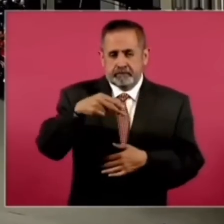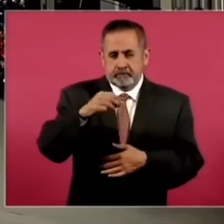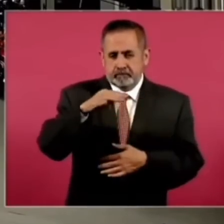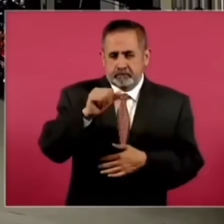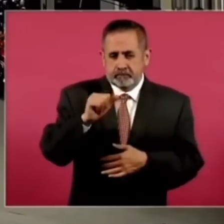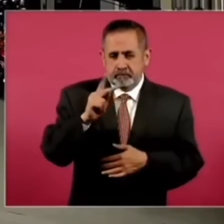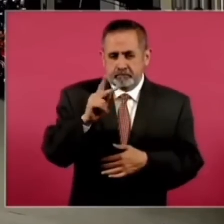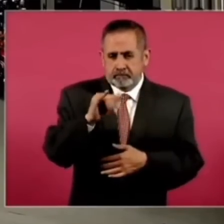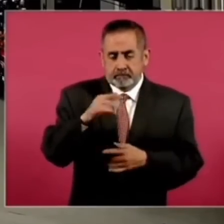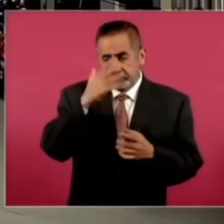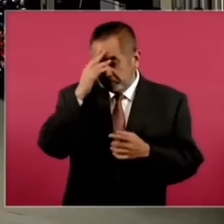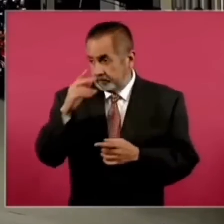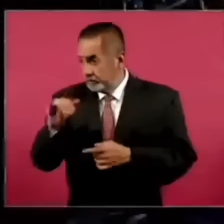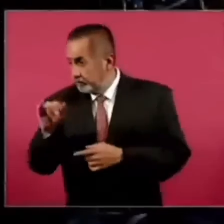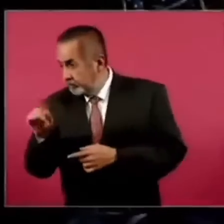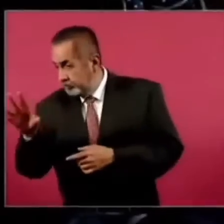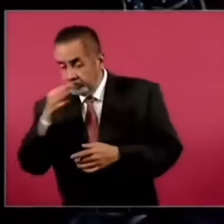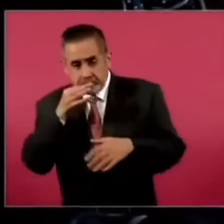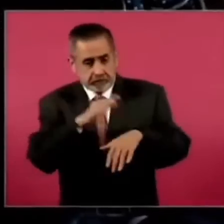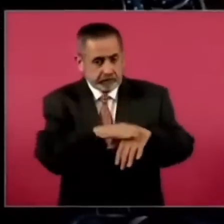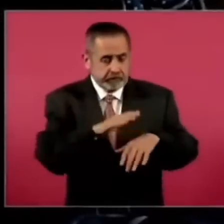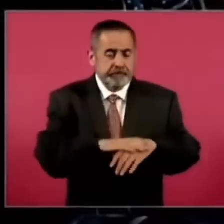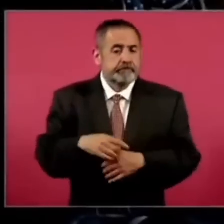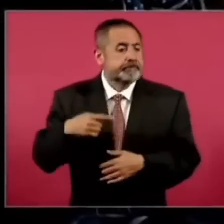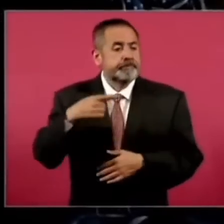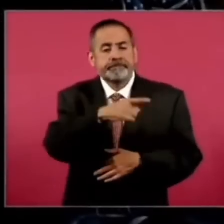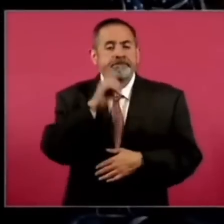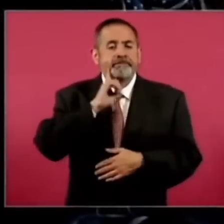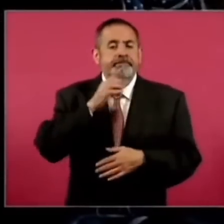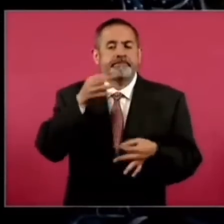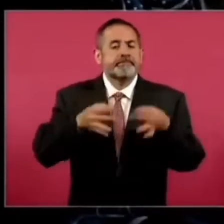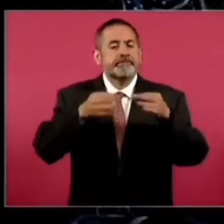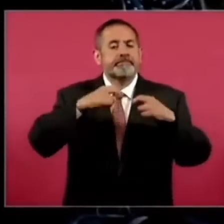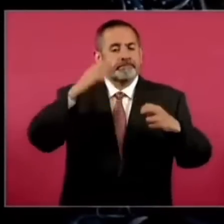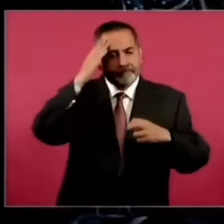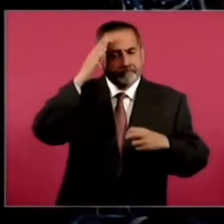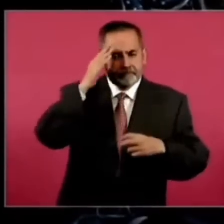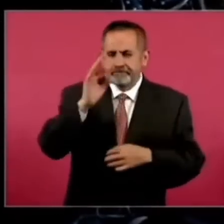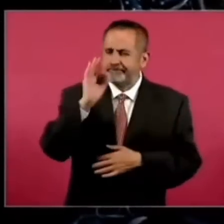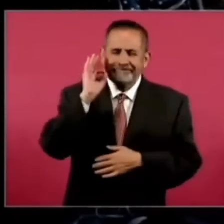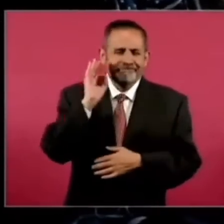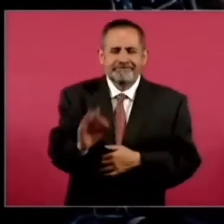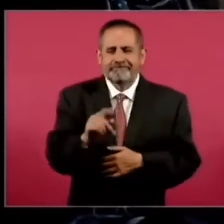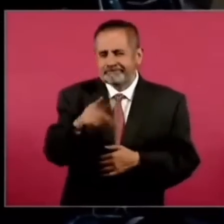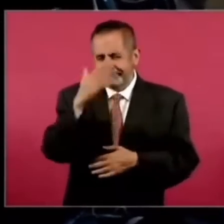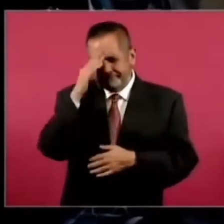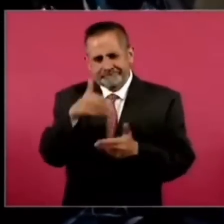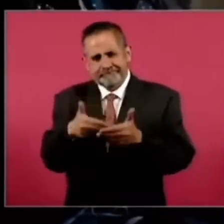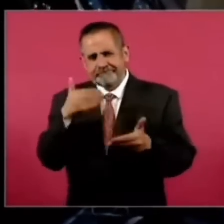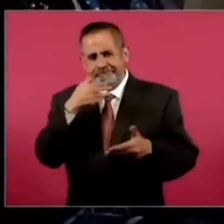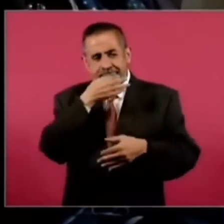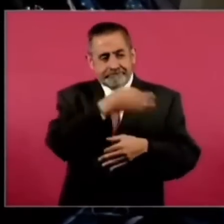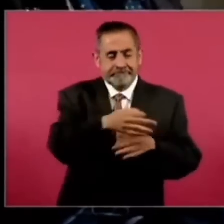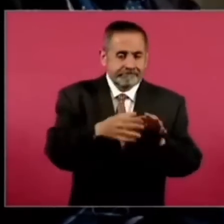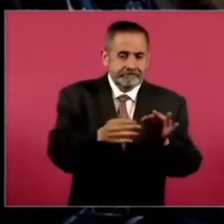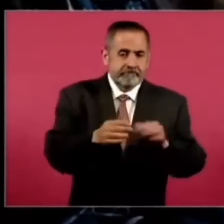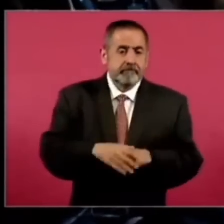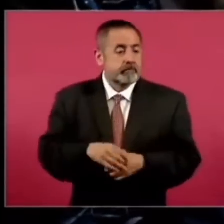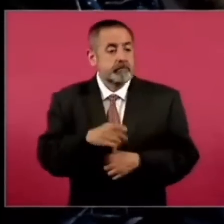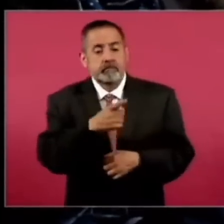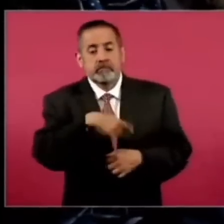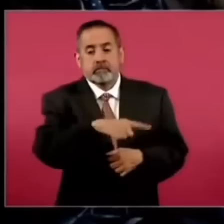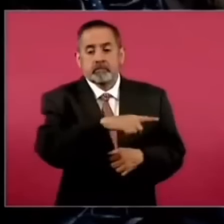de comunicación le pasó lo que dijo la ministra ayer. Justamente se adelantó usted en alguna medida al tema. Mencionaba de que ellos